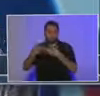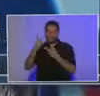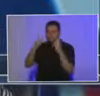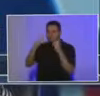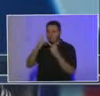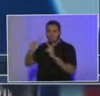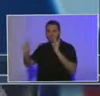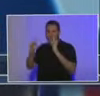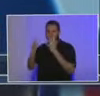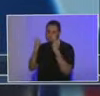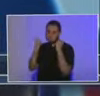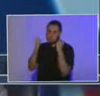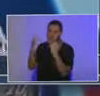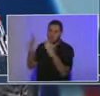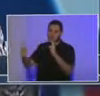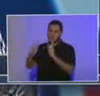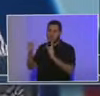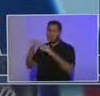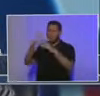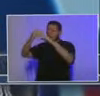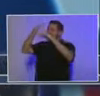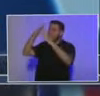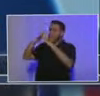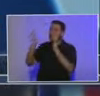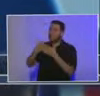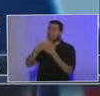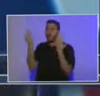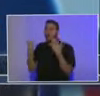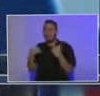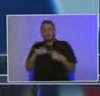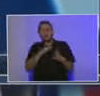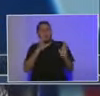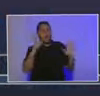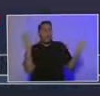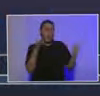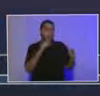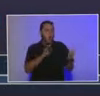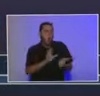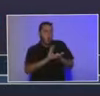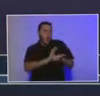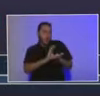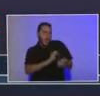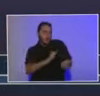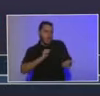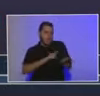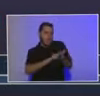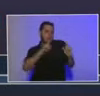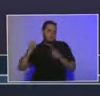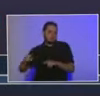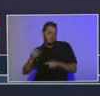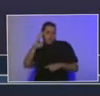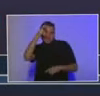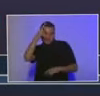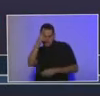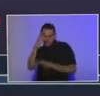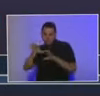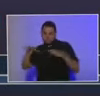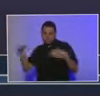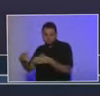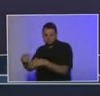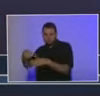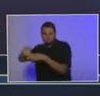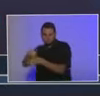sin casa, y nosotros nos tenemos que preocupar porque el alcalde de Cataño va a una gallera clandestina, ¿verdad? Entre